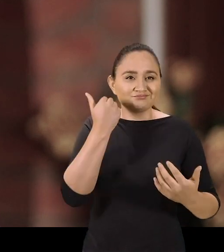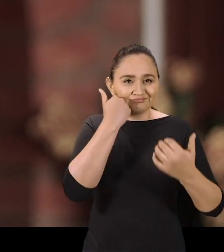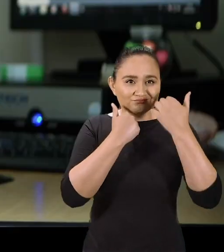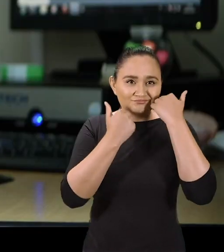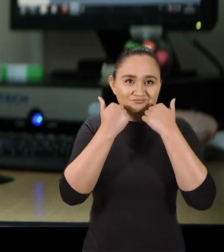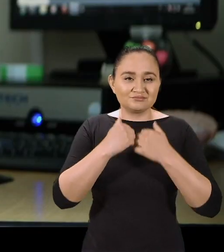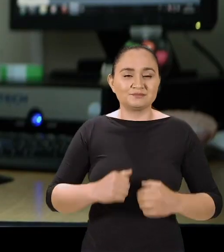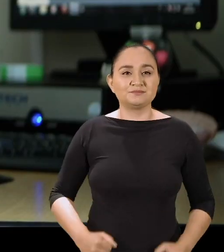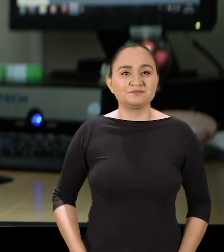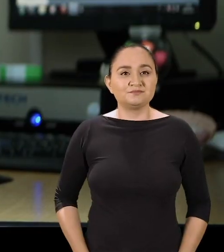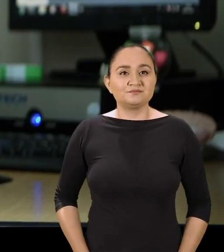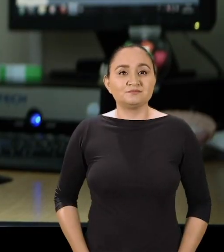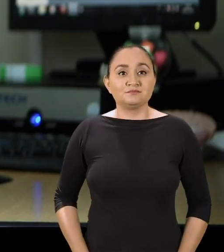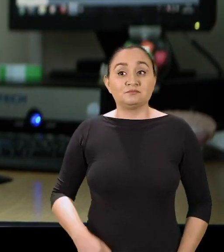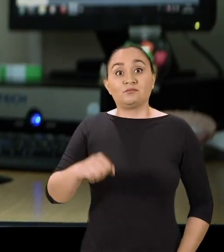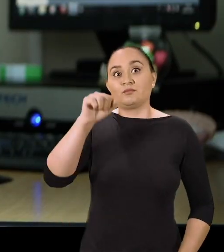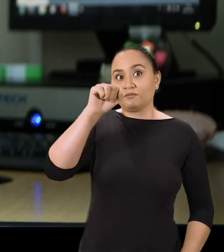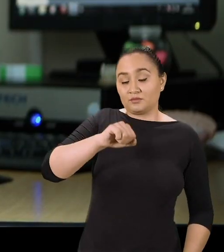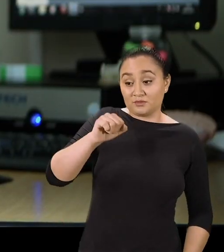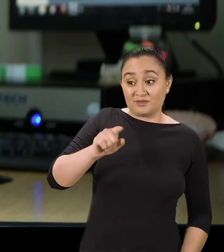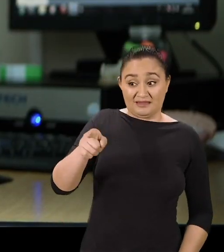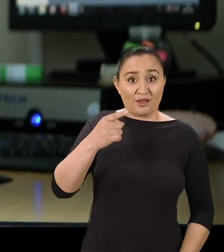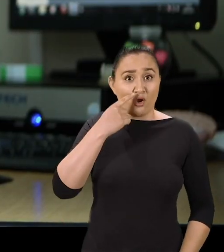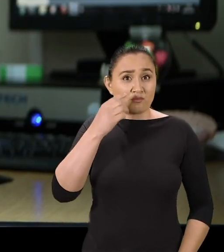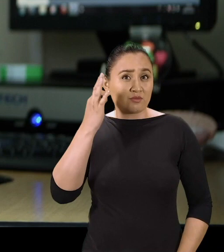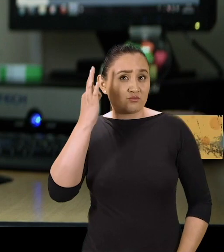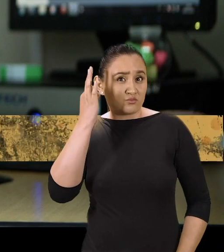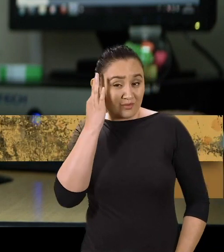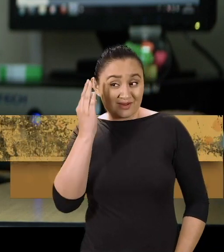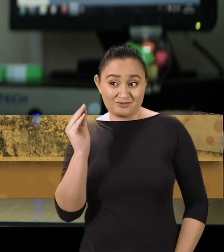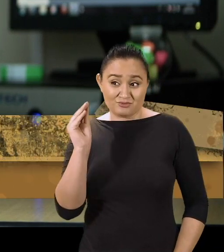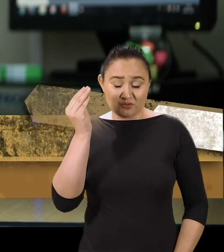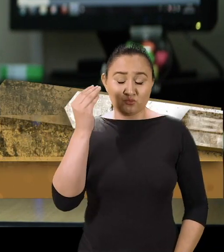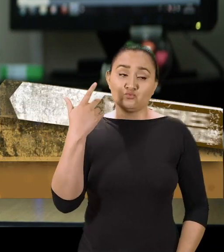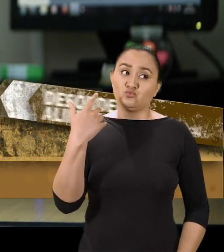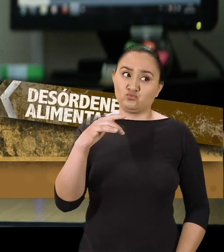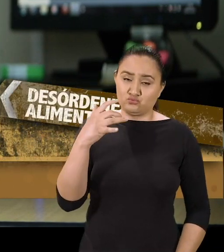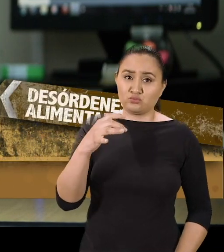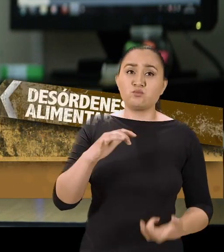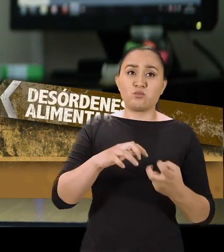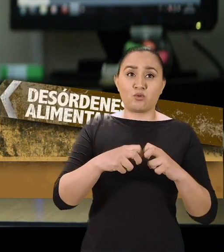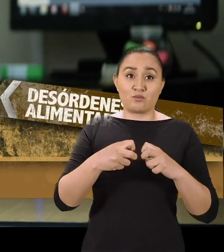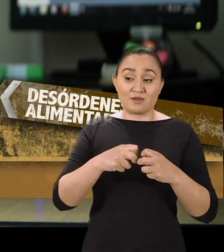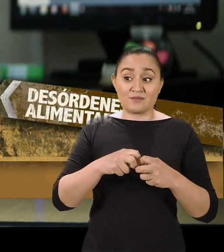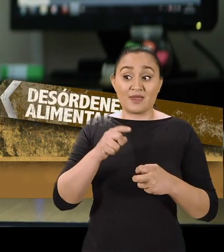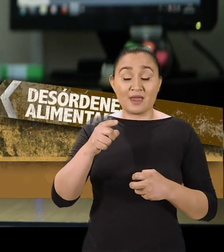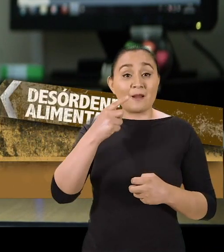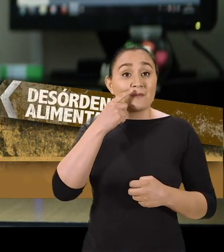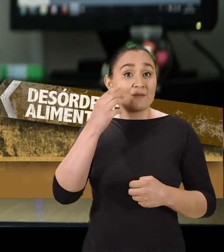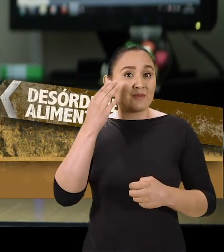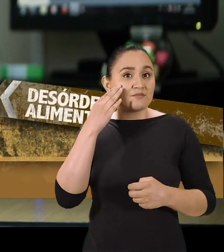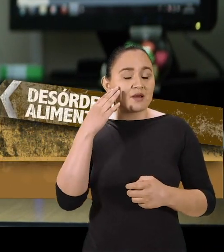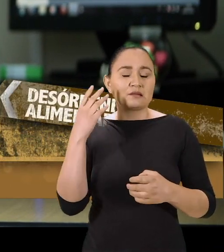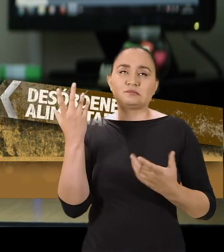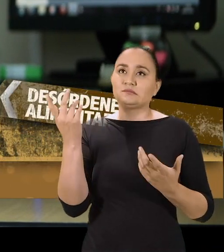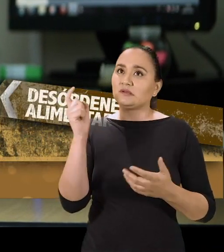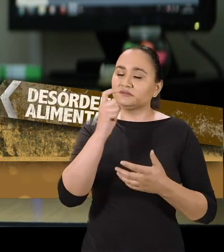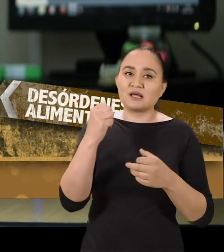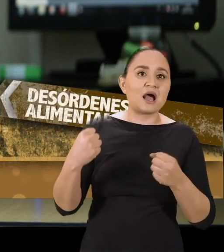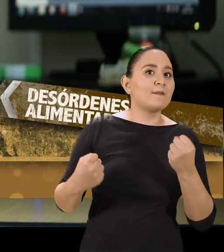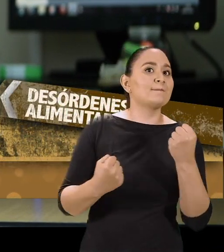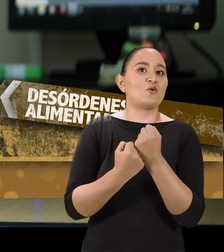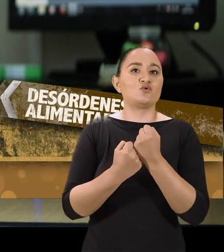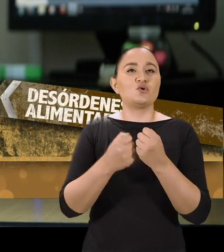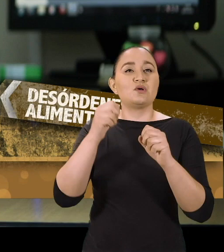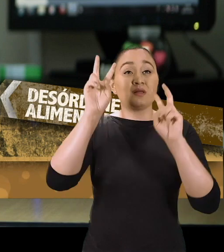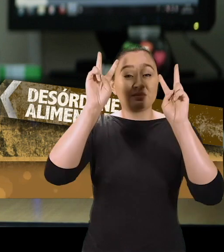afectivas son exigentes que obviamente en los cuales hay que trabajar mucho a nivel psicológico porque el